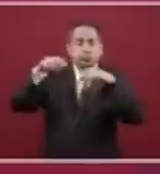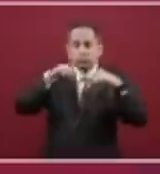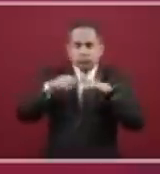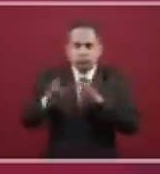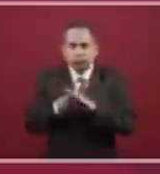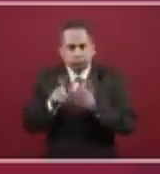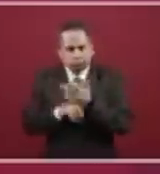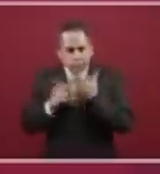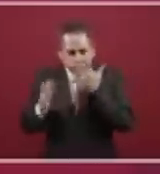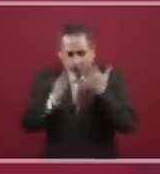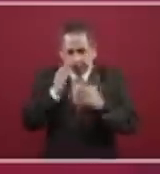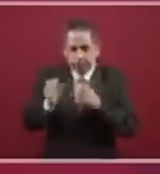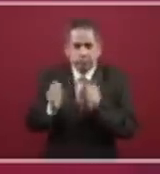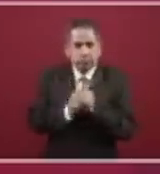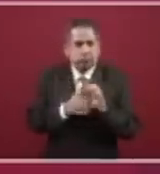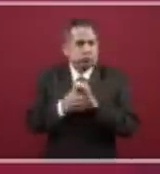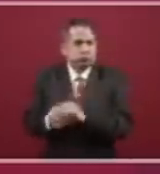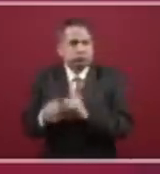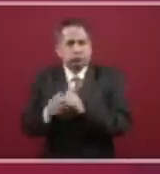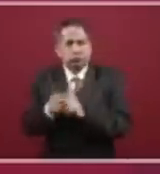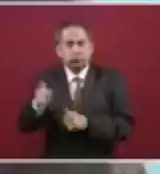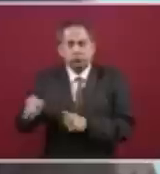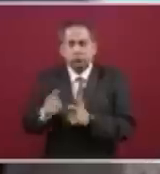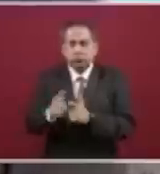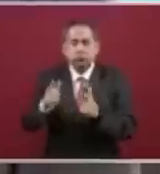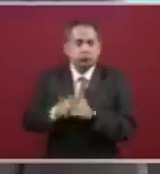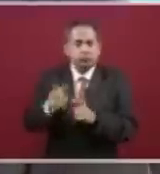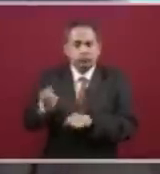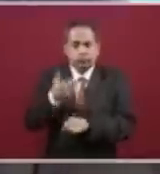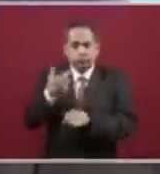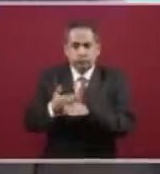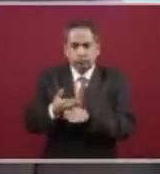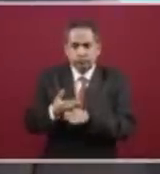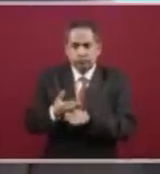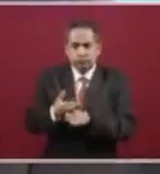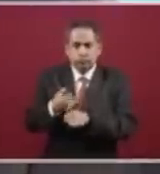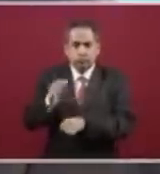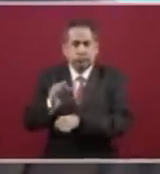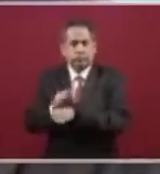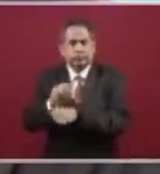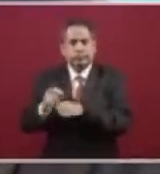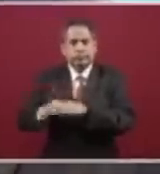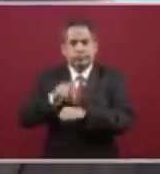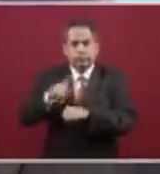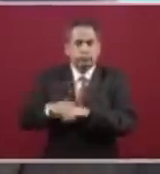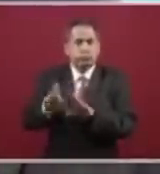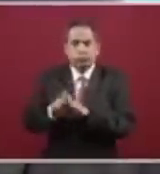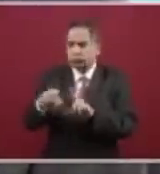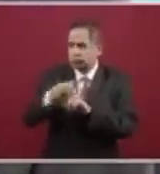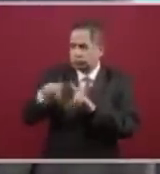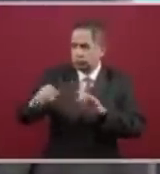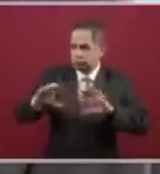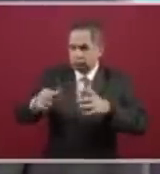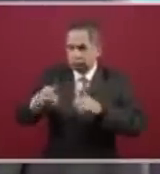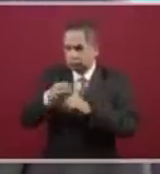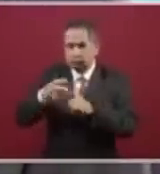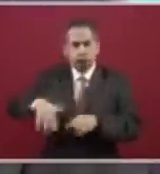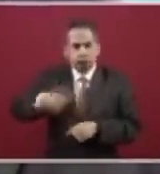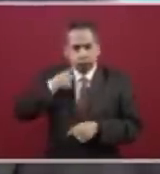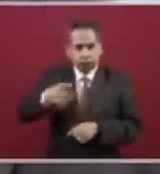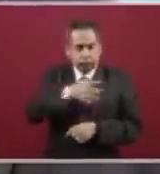es muy en coordinación con el grupo de la secretaría de la defensa nacional la organización como explicó el general